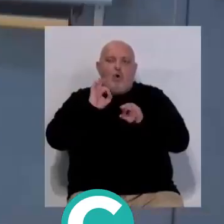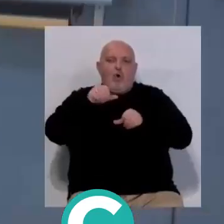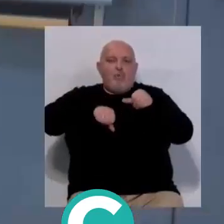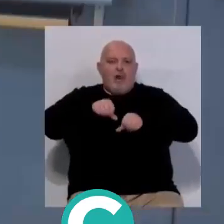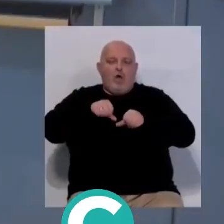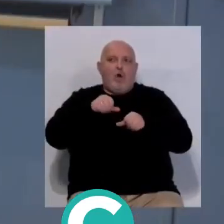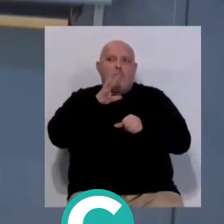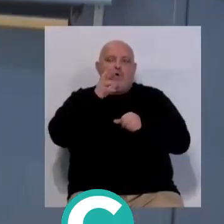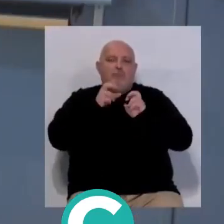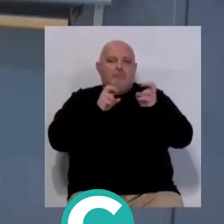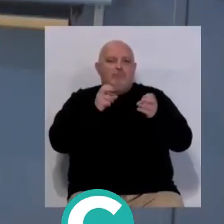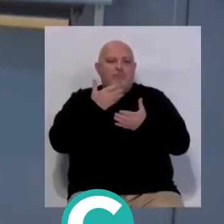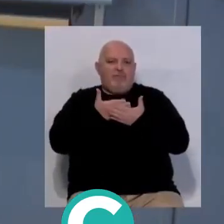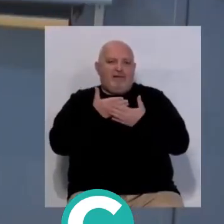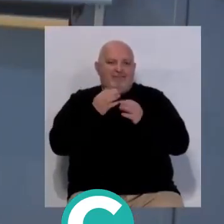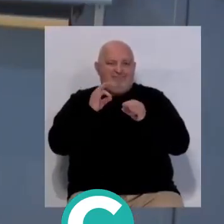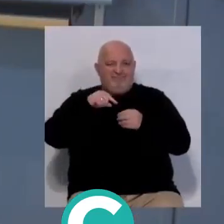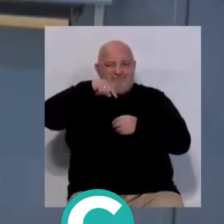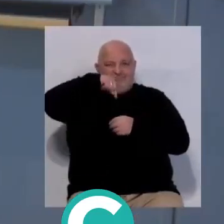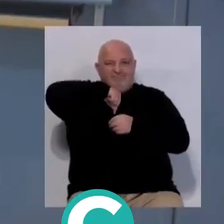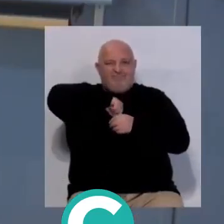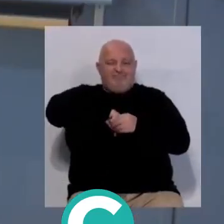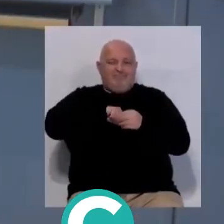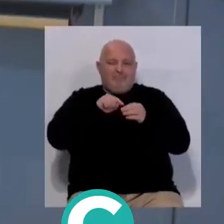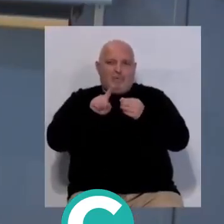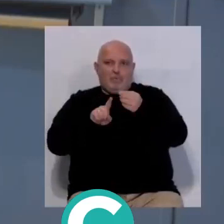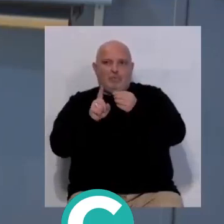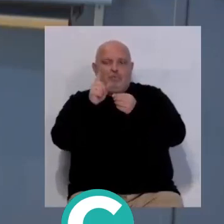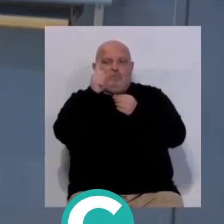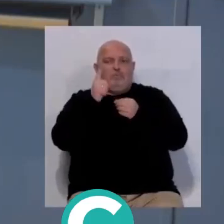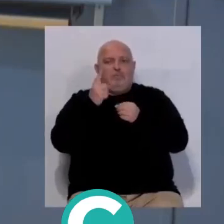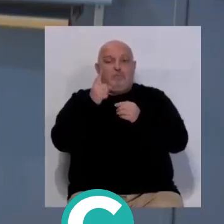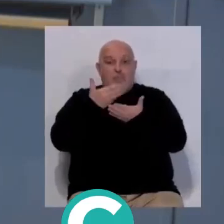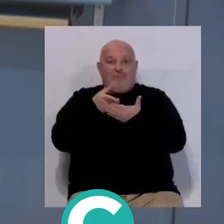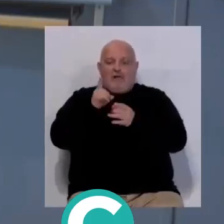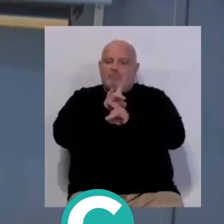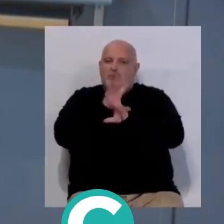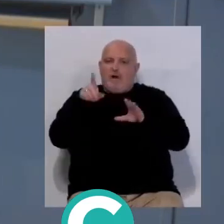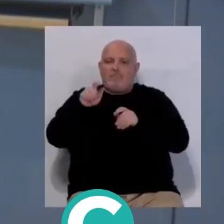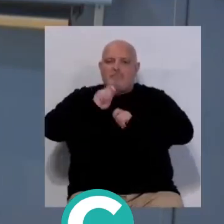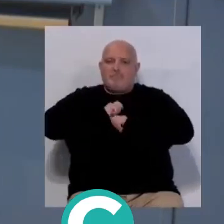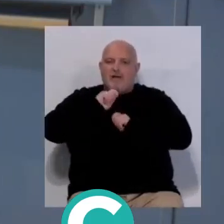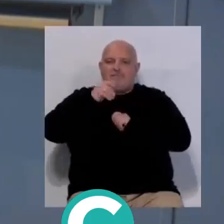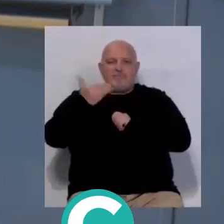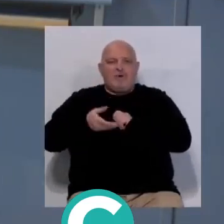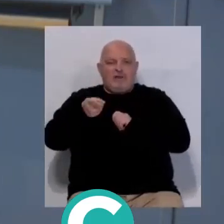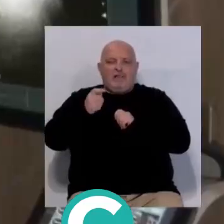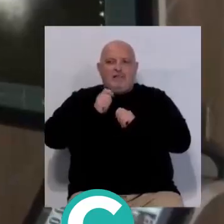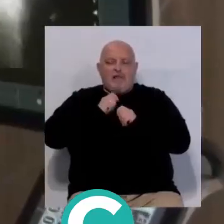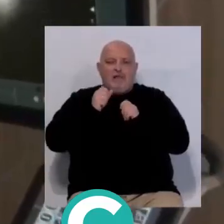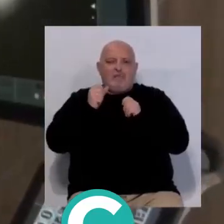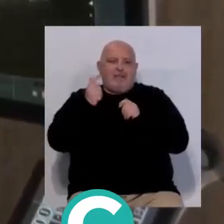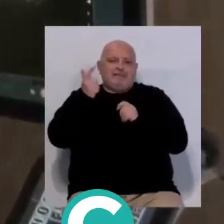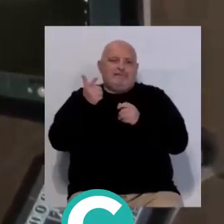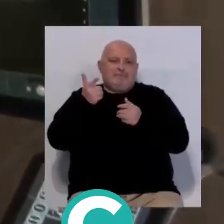operar, sino también para hacer esta prueba que comento, que es la prueba clave a la hora de decidir qué tipo de